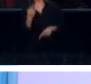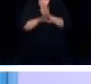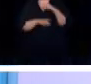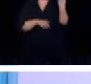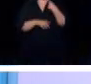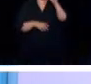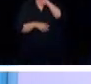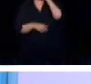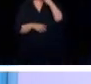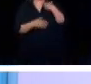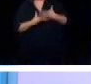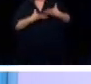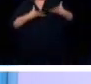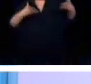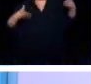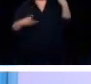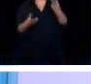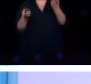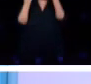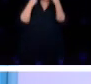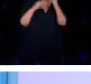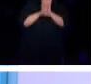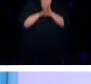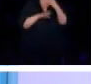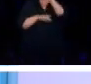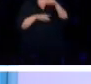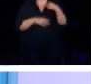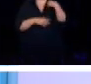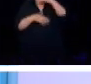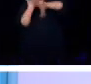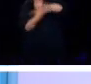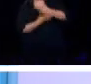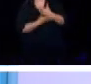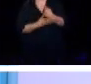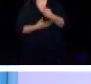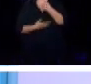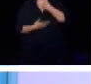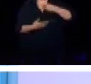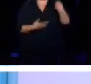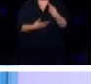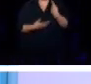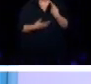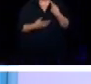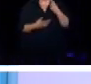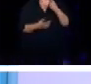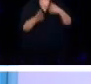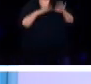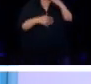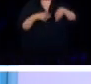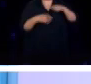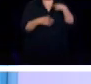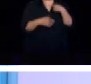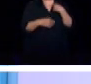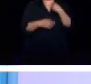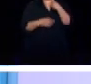que hacer que funcione para que la gente vuelva a creer en la política. Es Juan Schiaretti, por eso vamos con Juan Schiaretti, por eso vemos que después de los